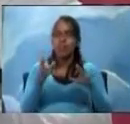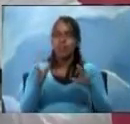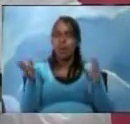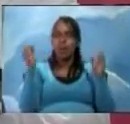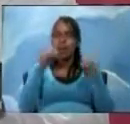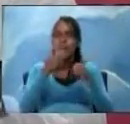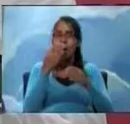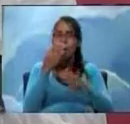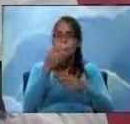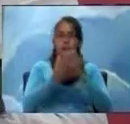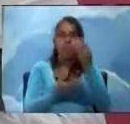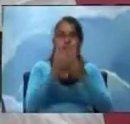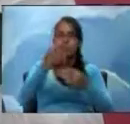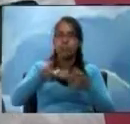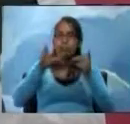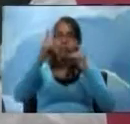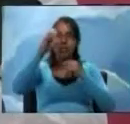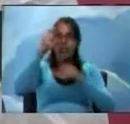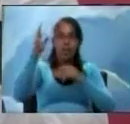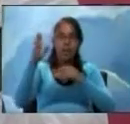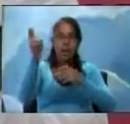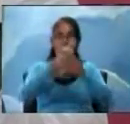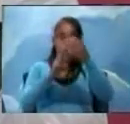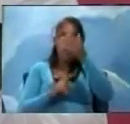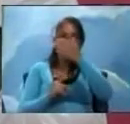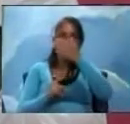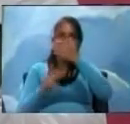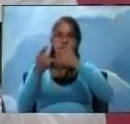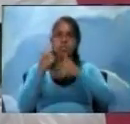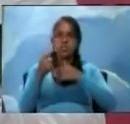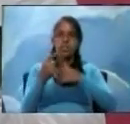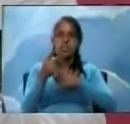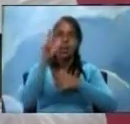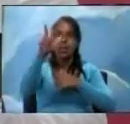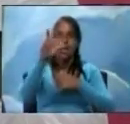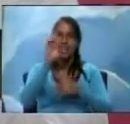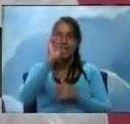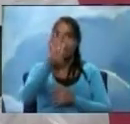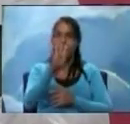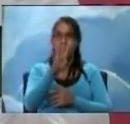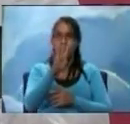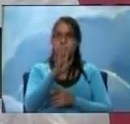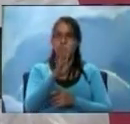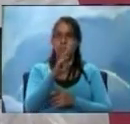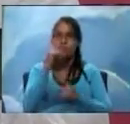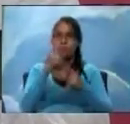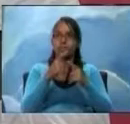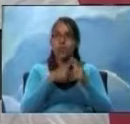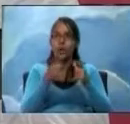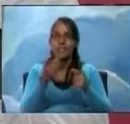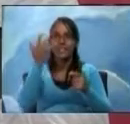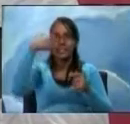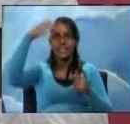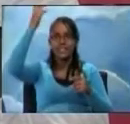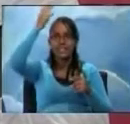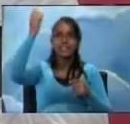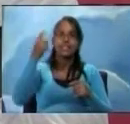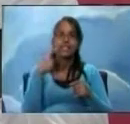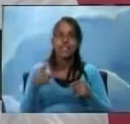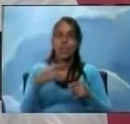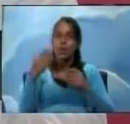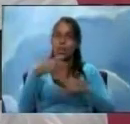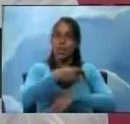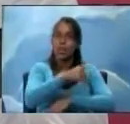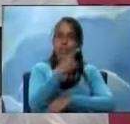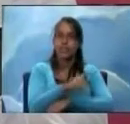colocar allí en la mano izquierda. Permita que Dios le lea, como dice aquí el 34, entonces el rey le dirá a